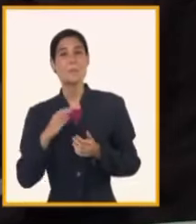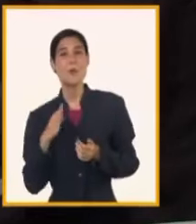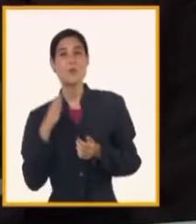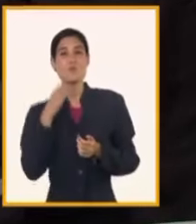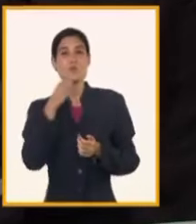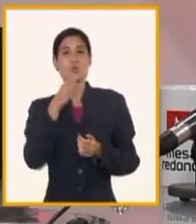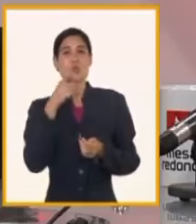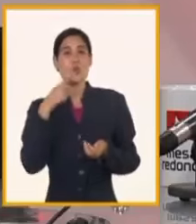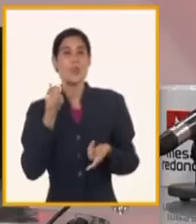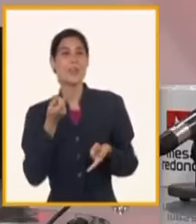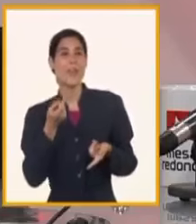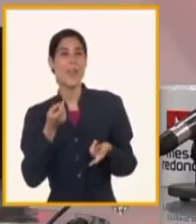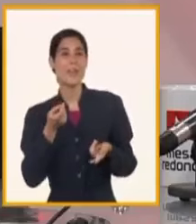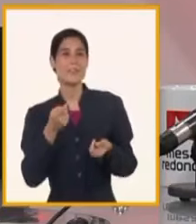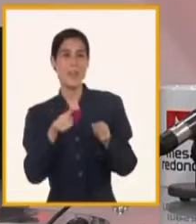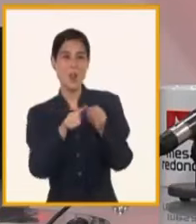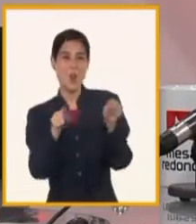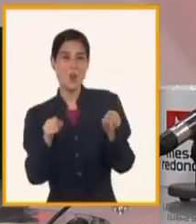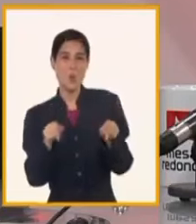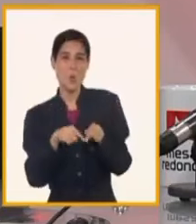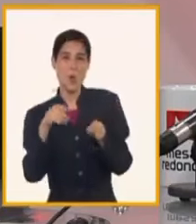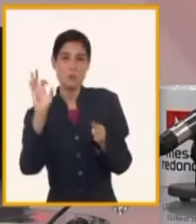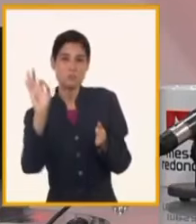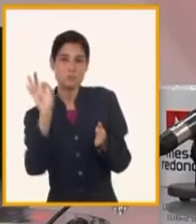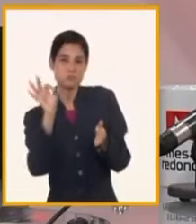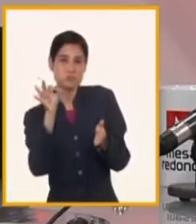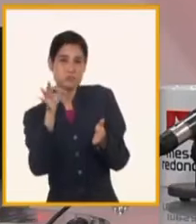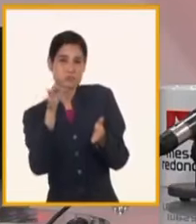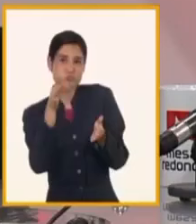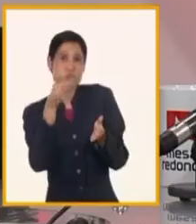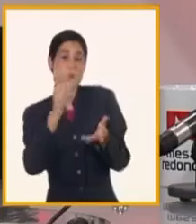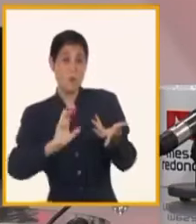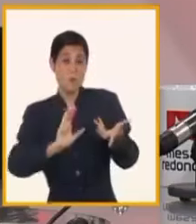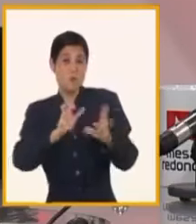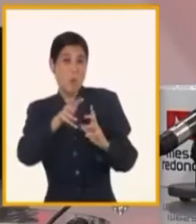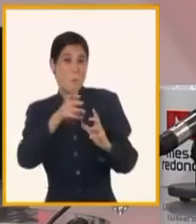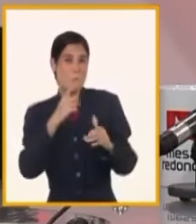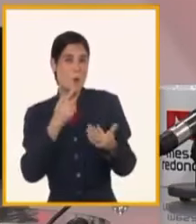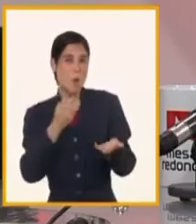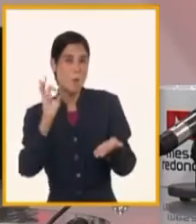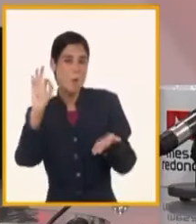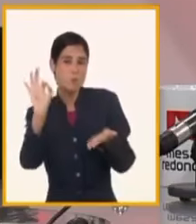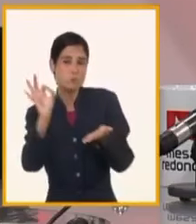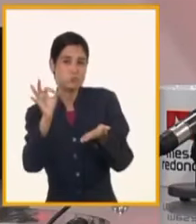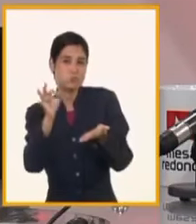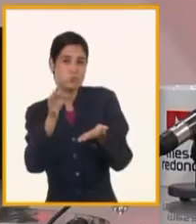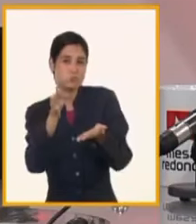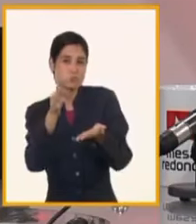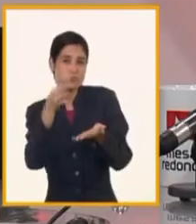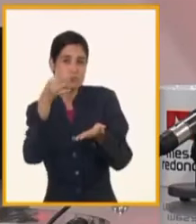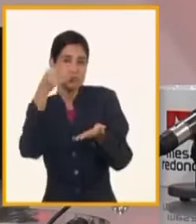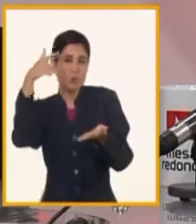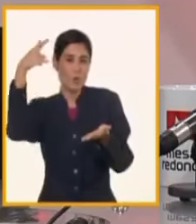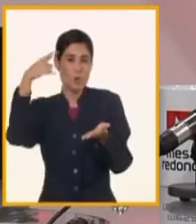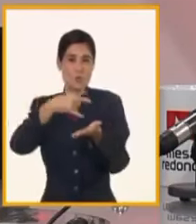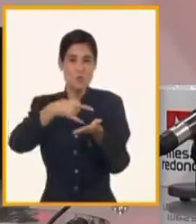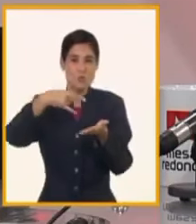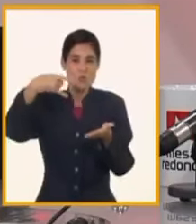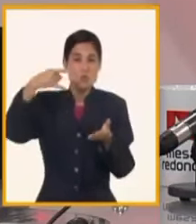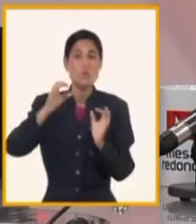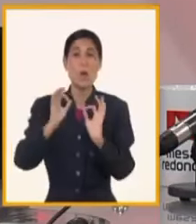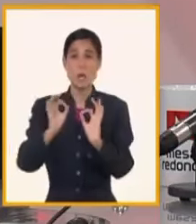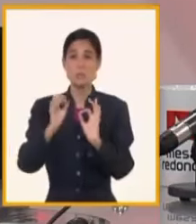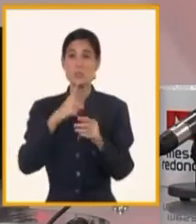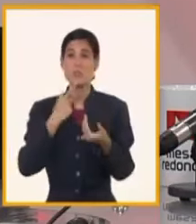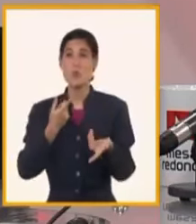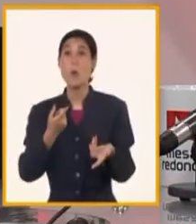renovables eso que recuerdo en elc del presidente que usted centraba mucho el énfasis en ese en